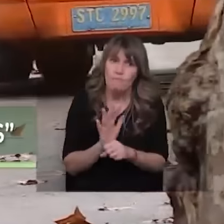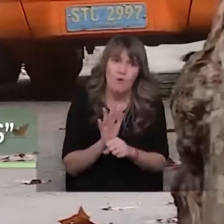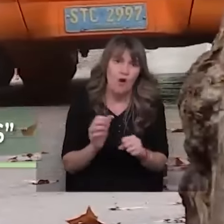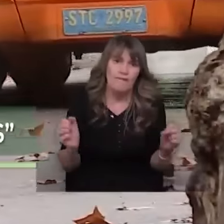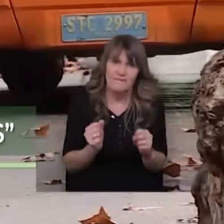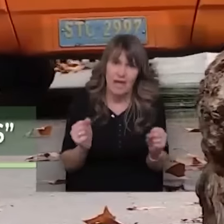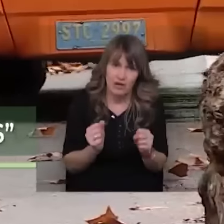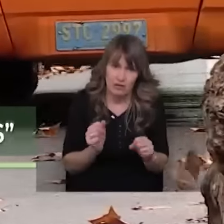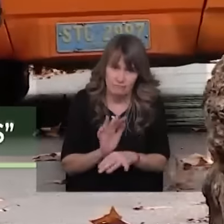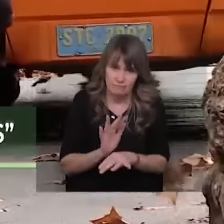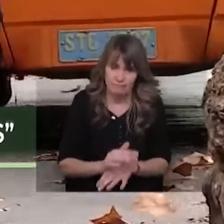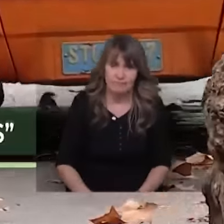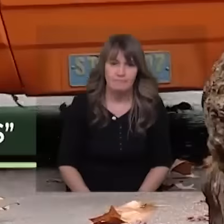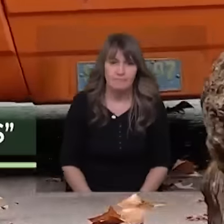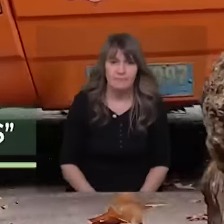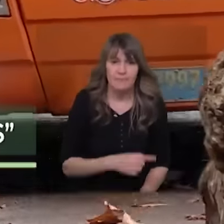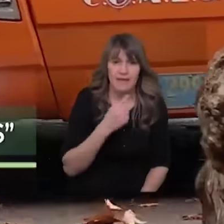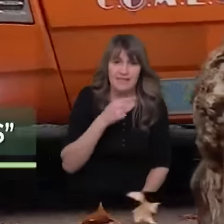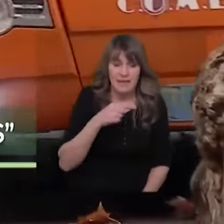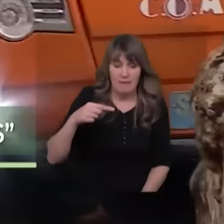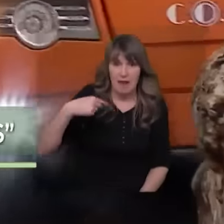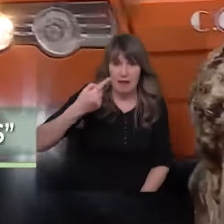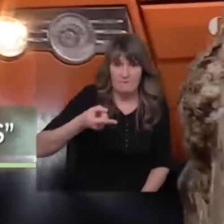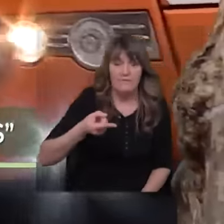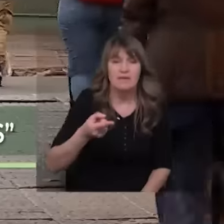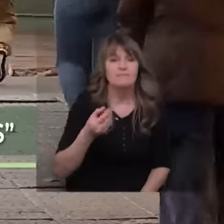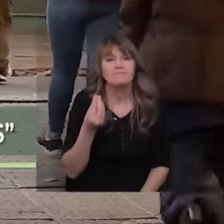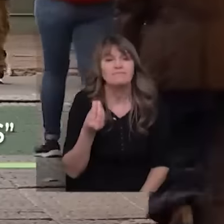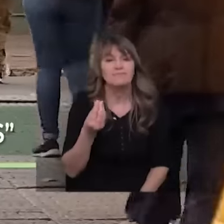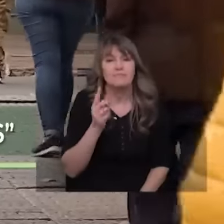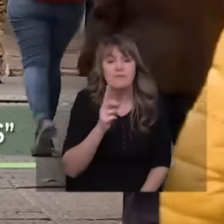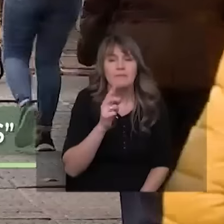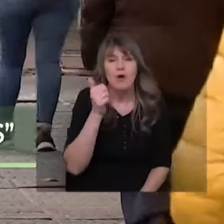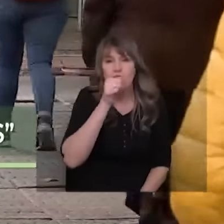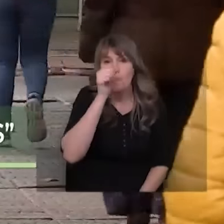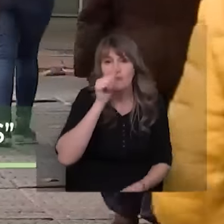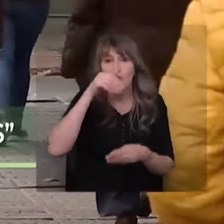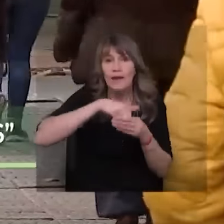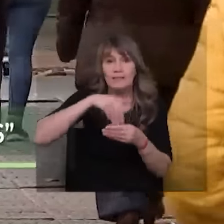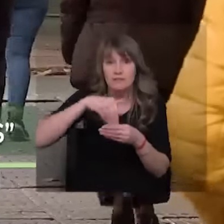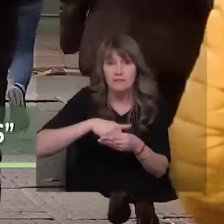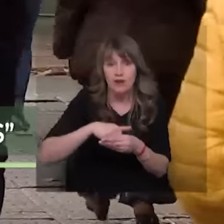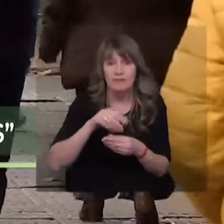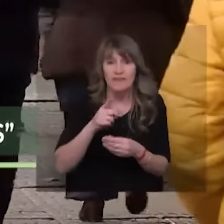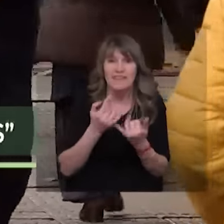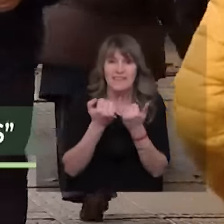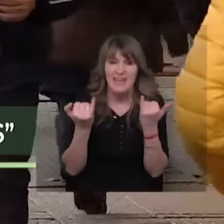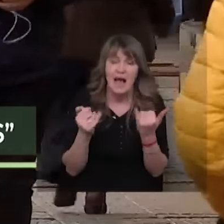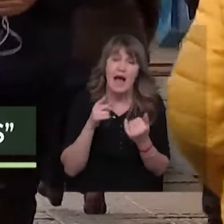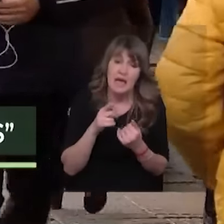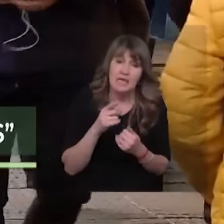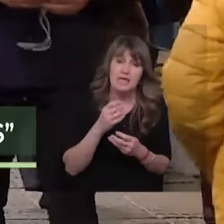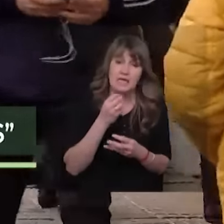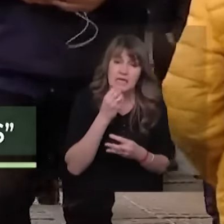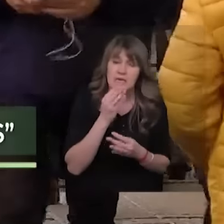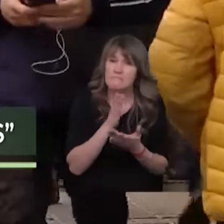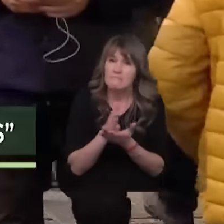próxima semana bien y y en la próxima semana qué se espera sobre todo pensando en el domingo de las elecciones Bueno ahí tenemos una des mejoras hacia lo que sería mitad de